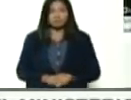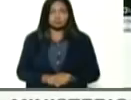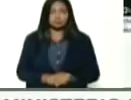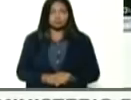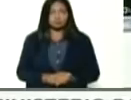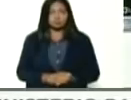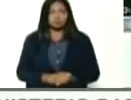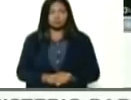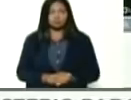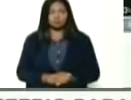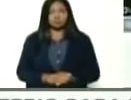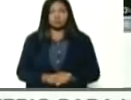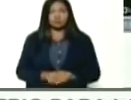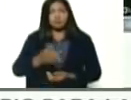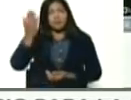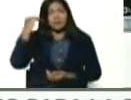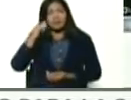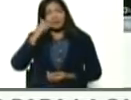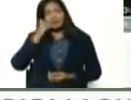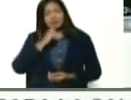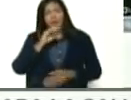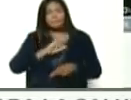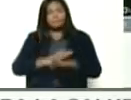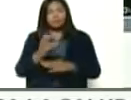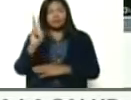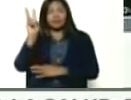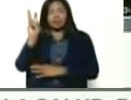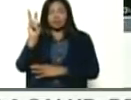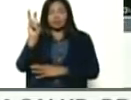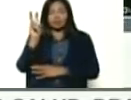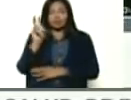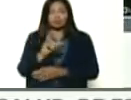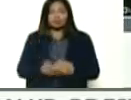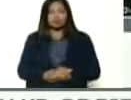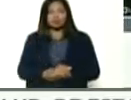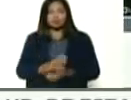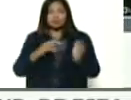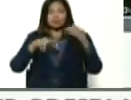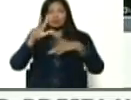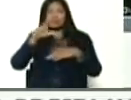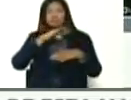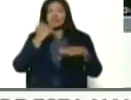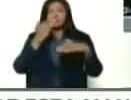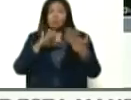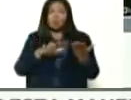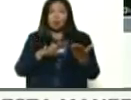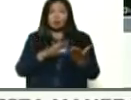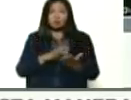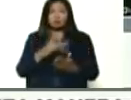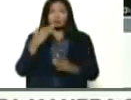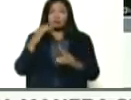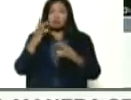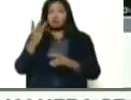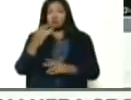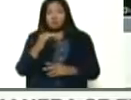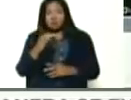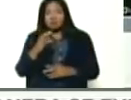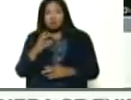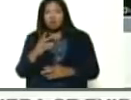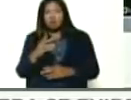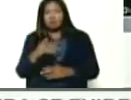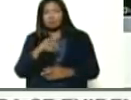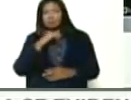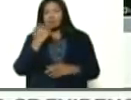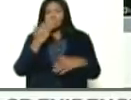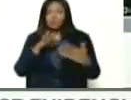ayer sábado claro porque el viernes 13 muertos y se supo la cifra de